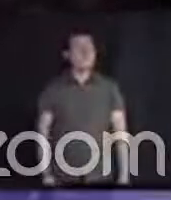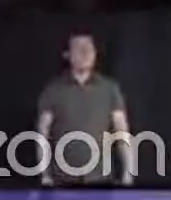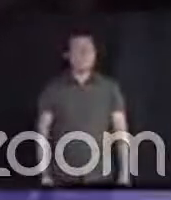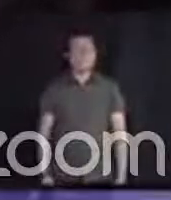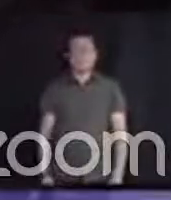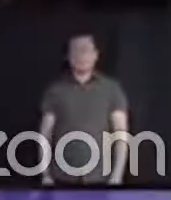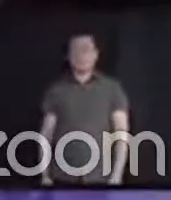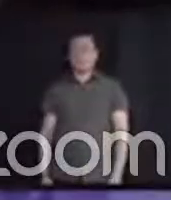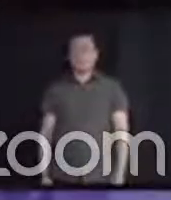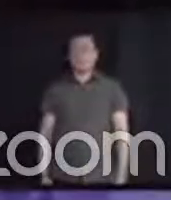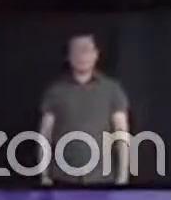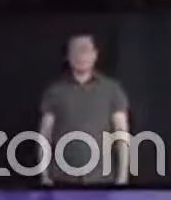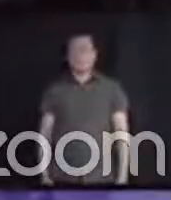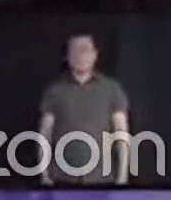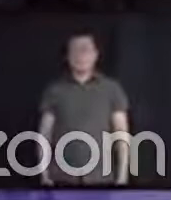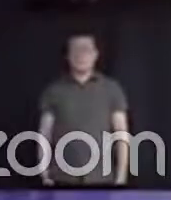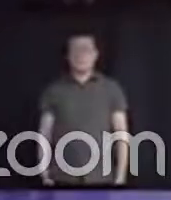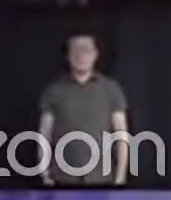Gracias.